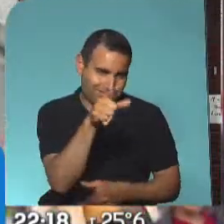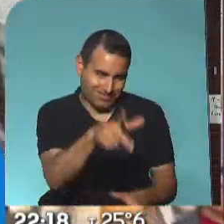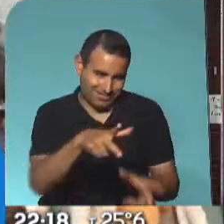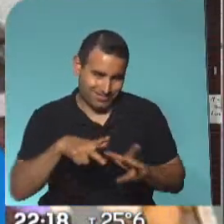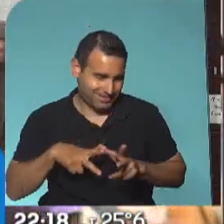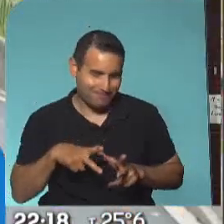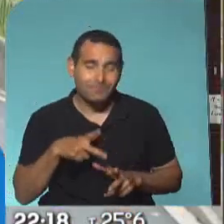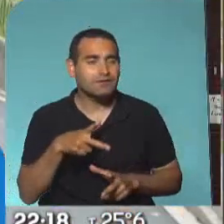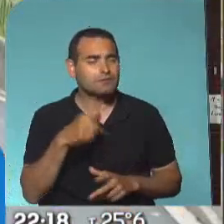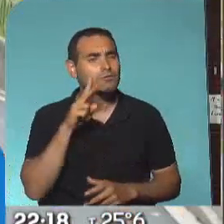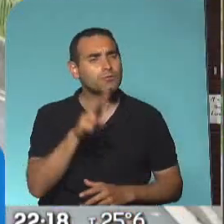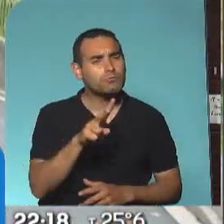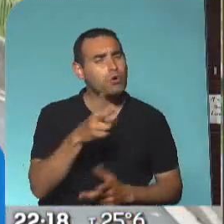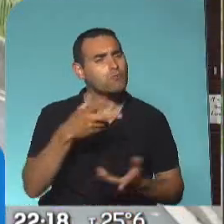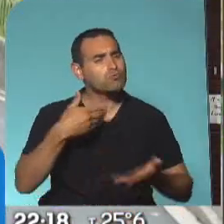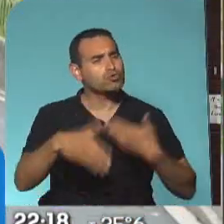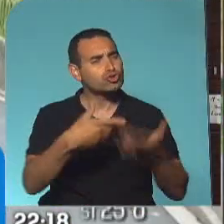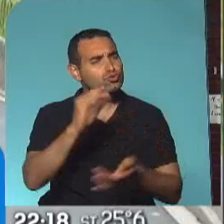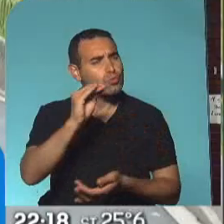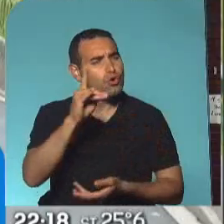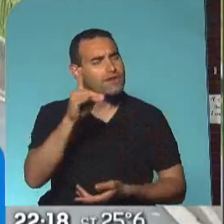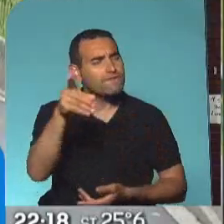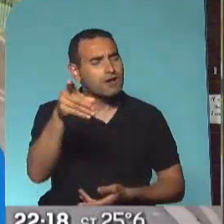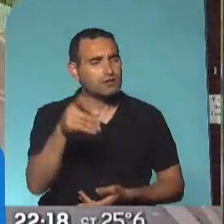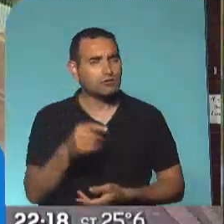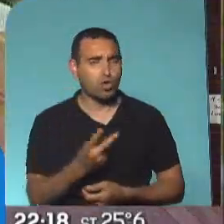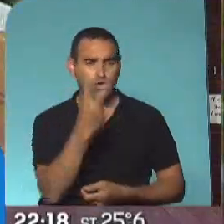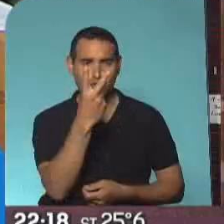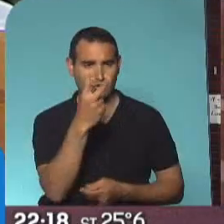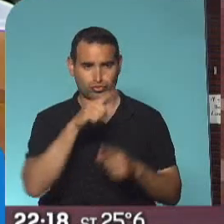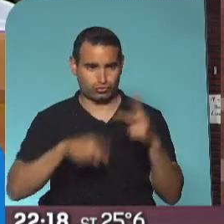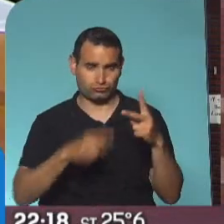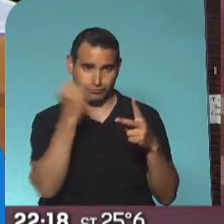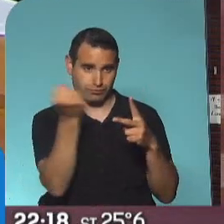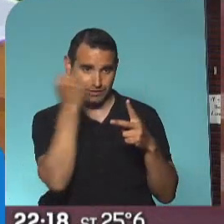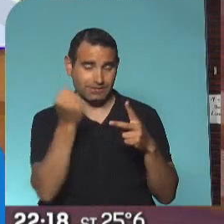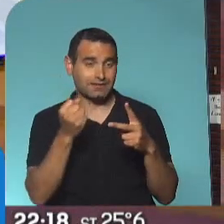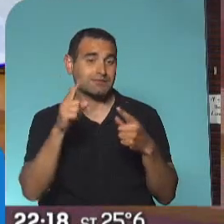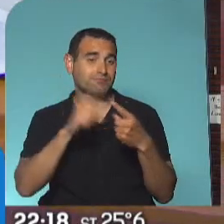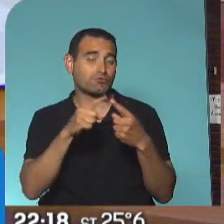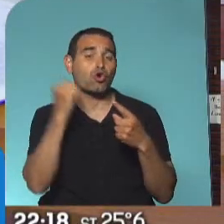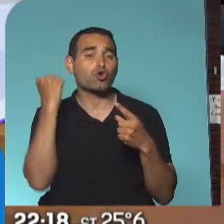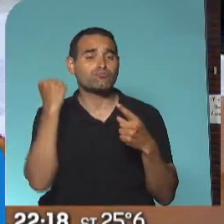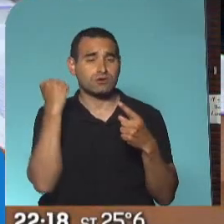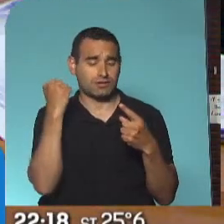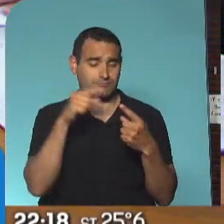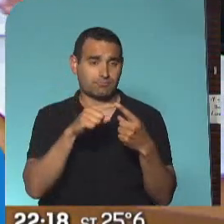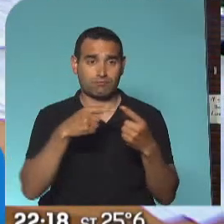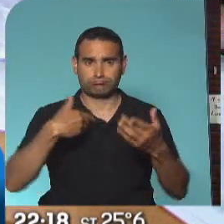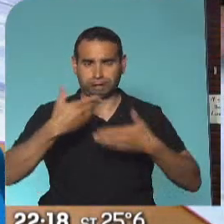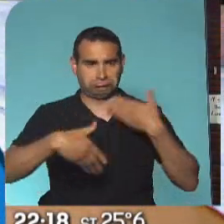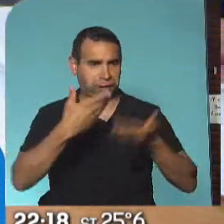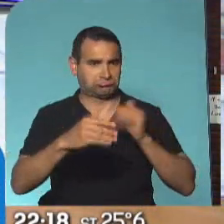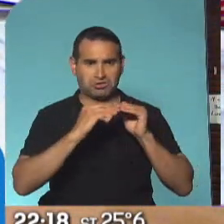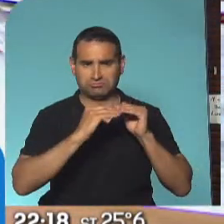desencadenado, sobre todo cuando uno mira el proceso boliviano, dos elementos claves. En materia económica, crecimiento